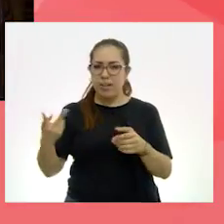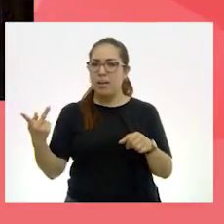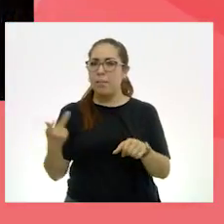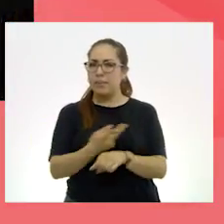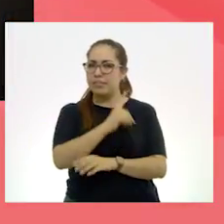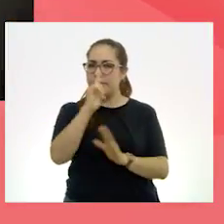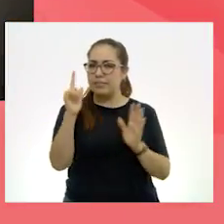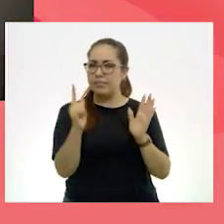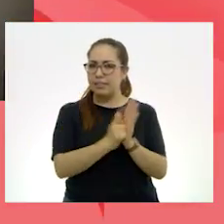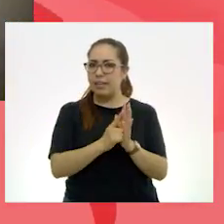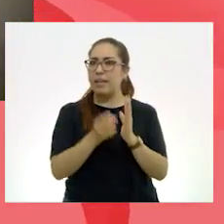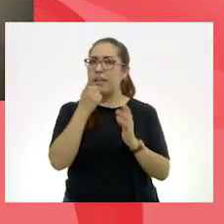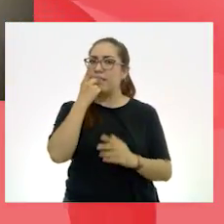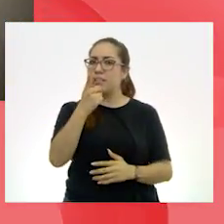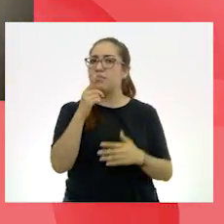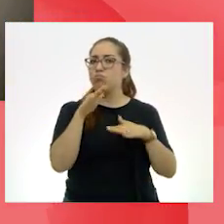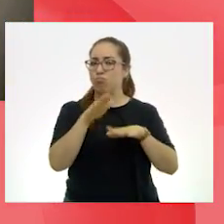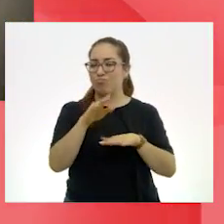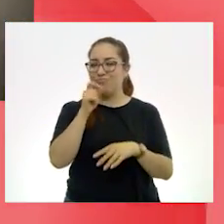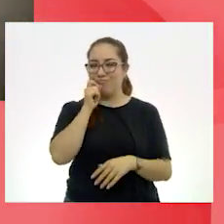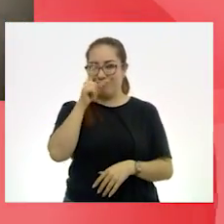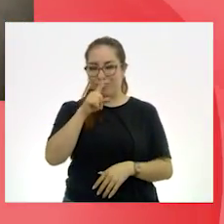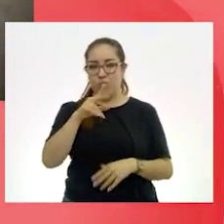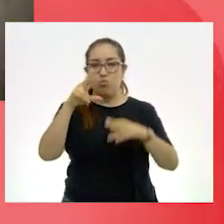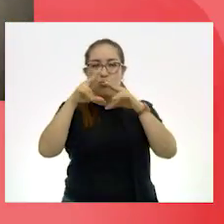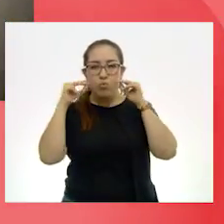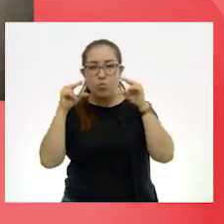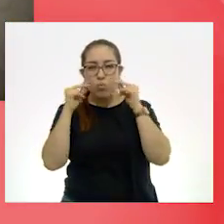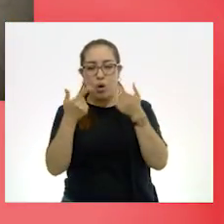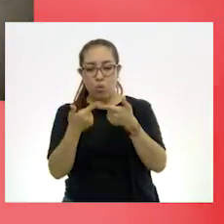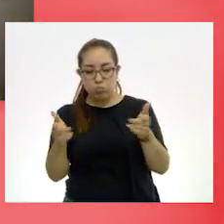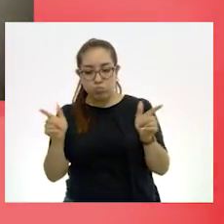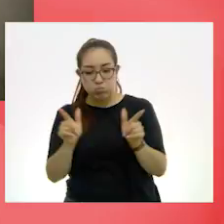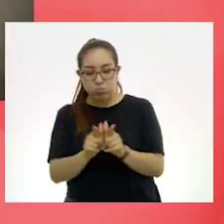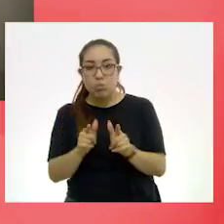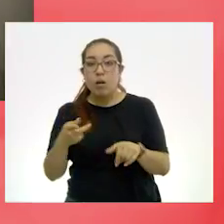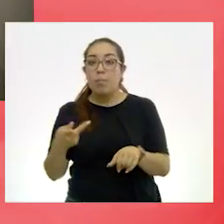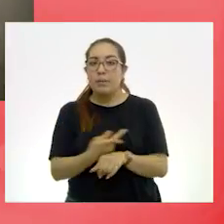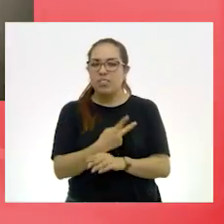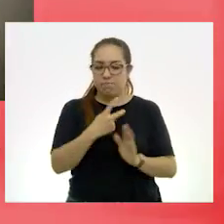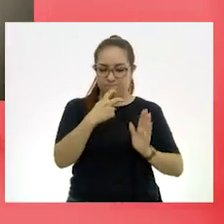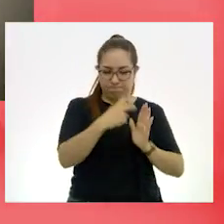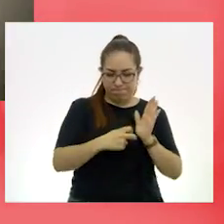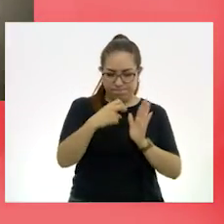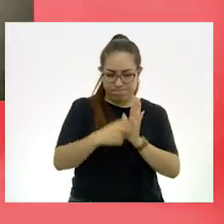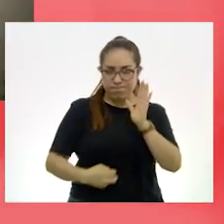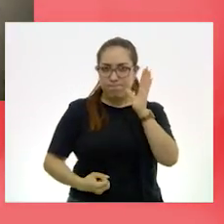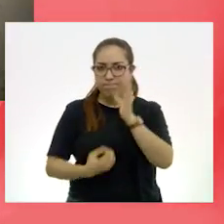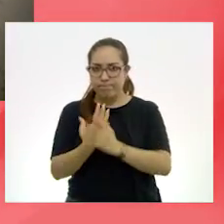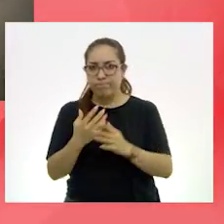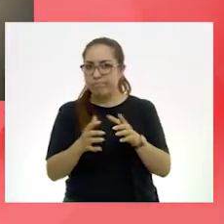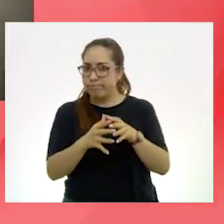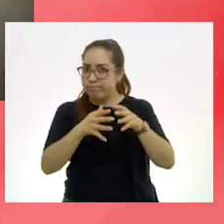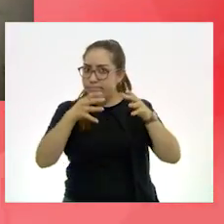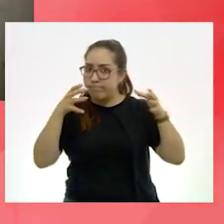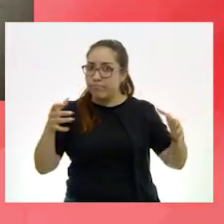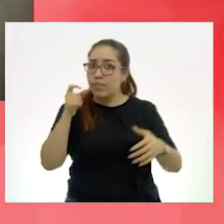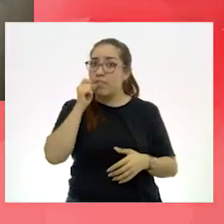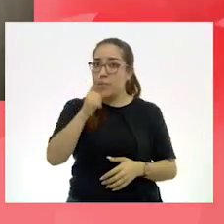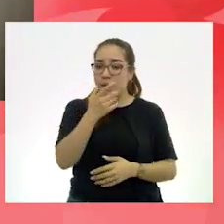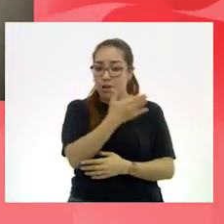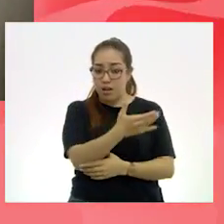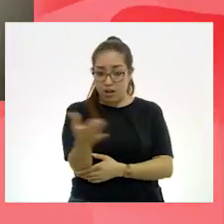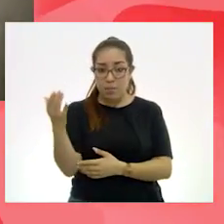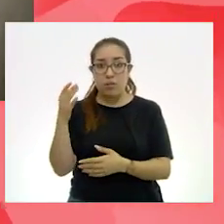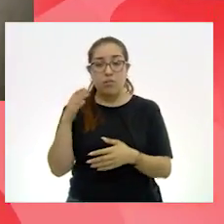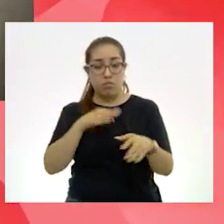agrarista. Pensemos que finalmente el movimiento zapatista es un movimiento reivindicador amplio. Lo mismo habla de campesinos que de